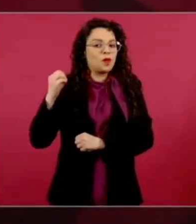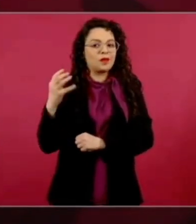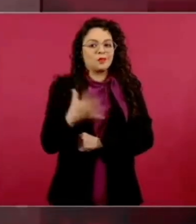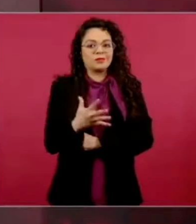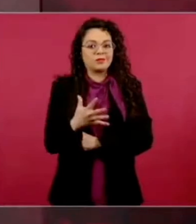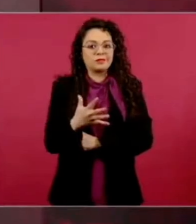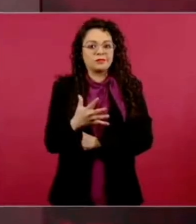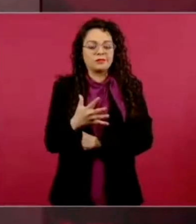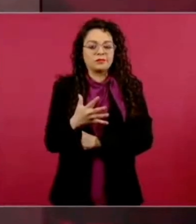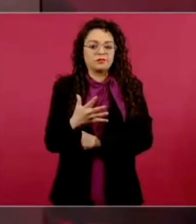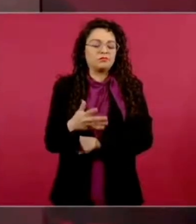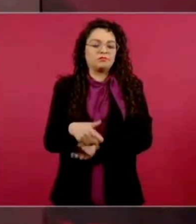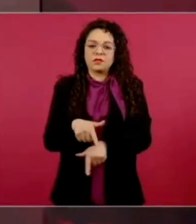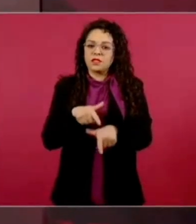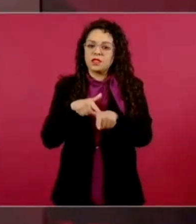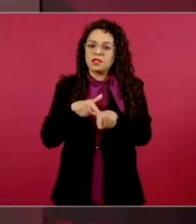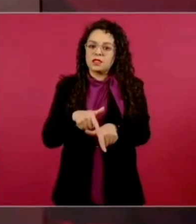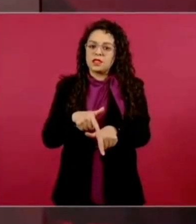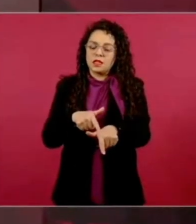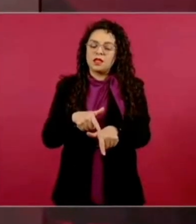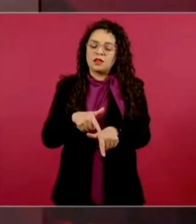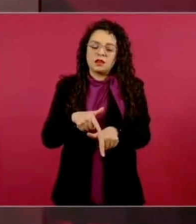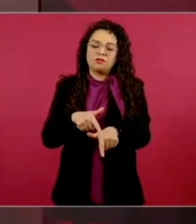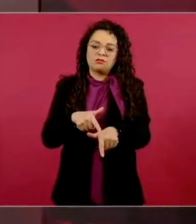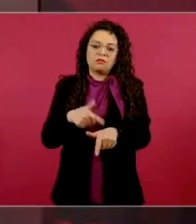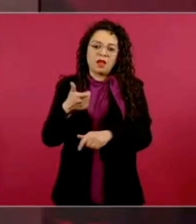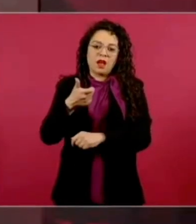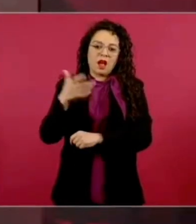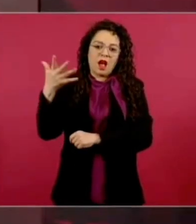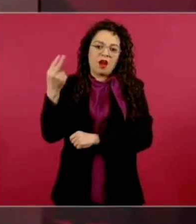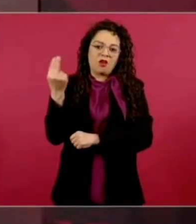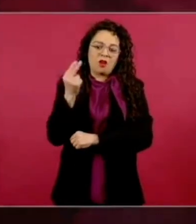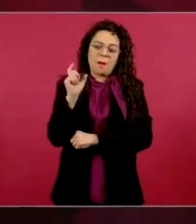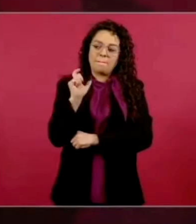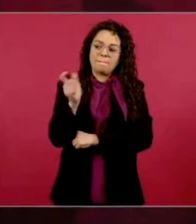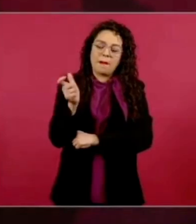muy costosos, onerosos,